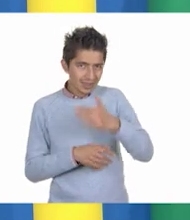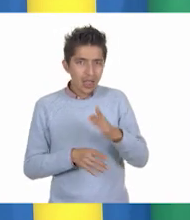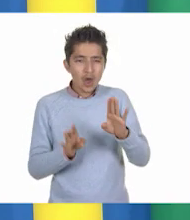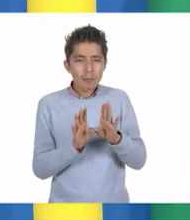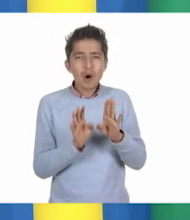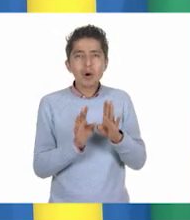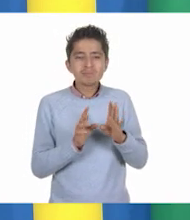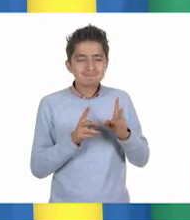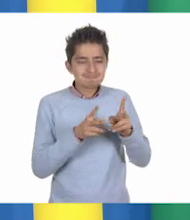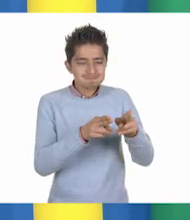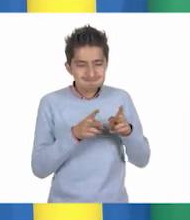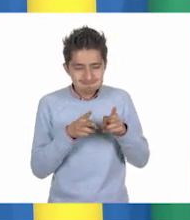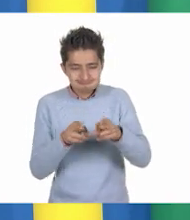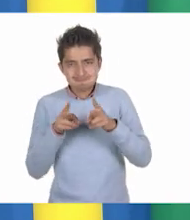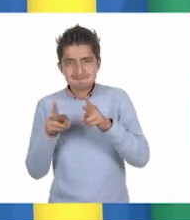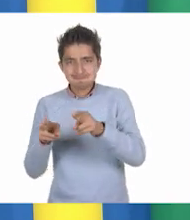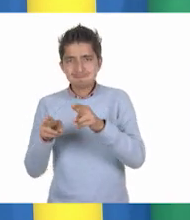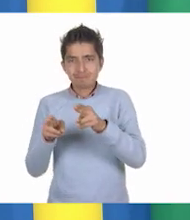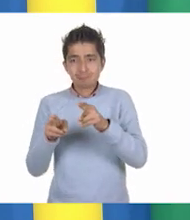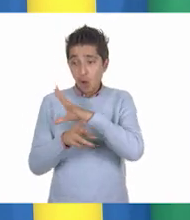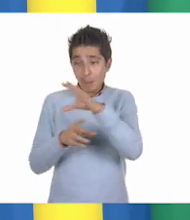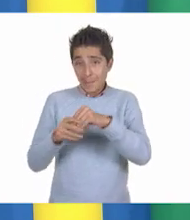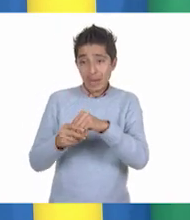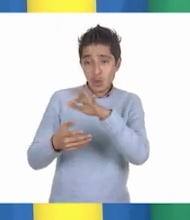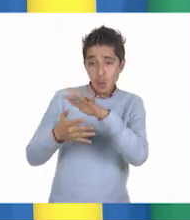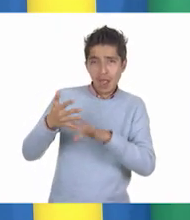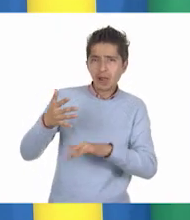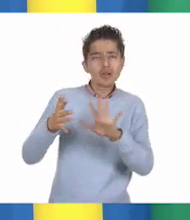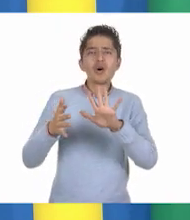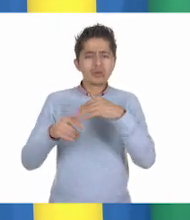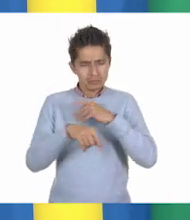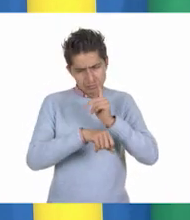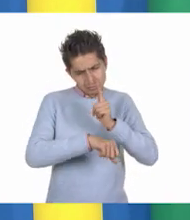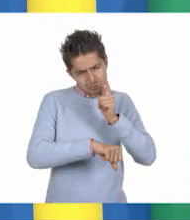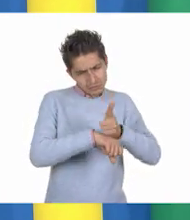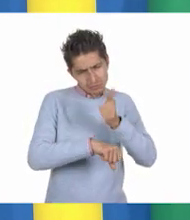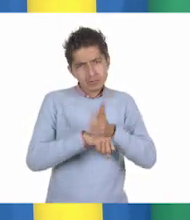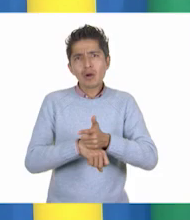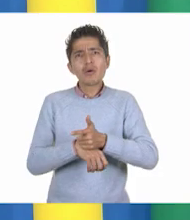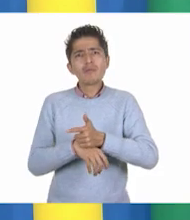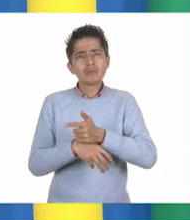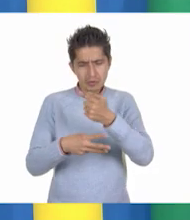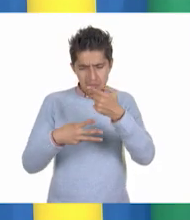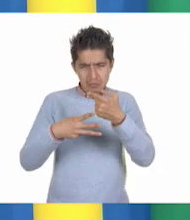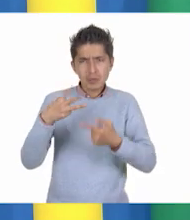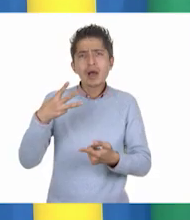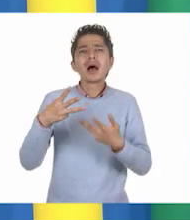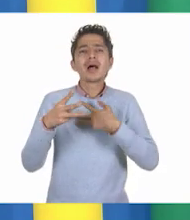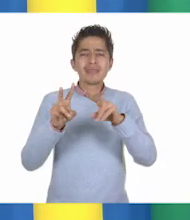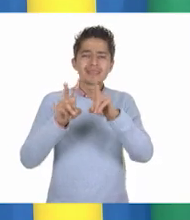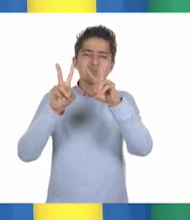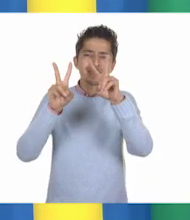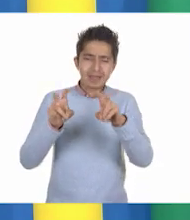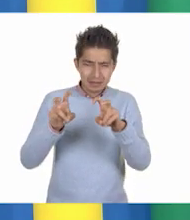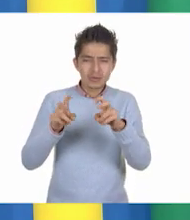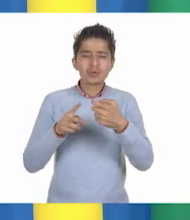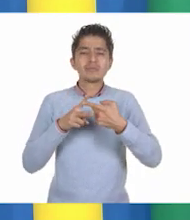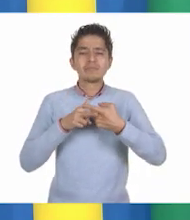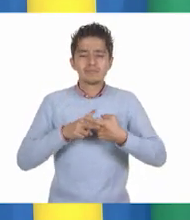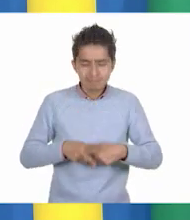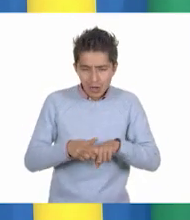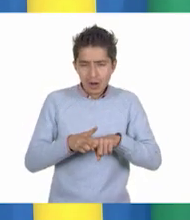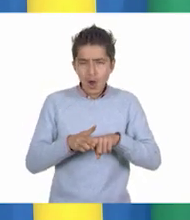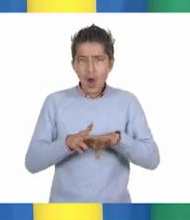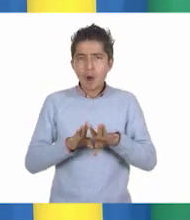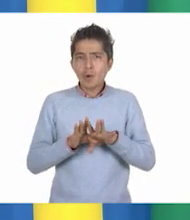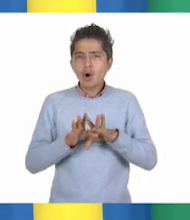fragmentos y no el texto completo, identifico sobre la estructura que todos cuentan con un título, un inicio, un desarrollo